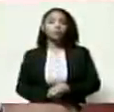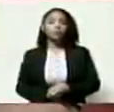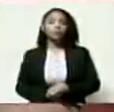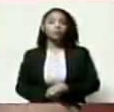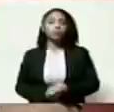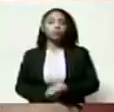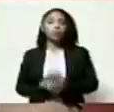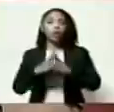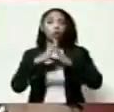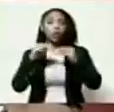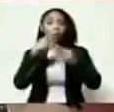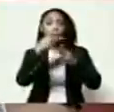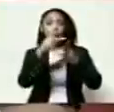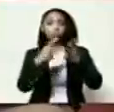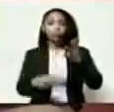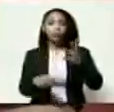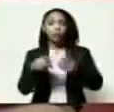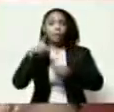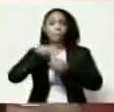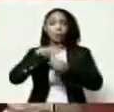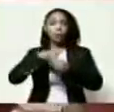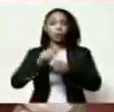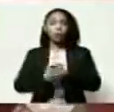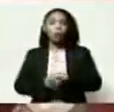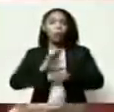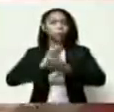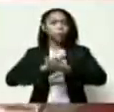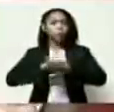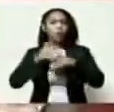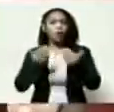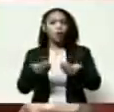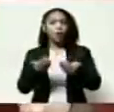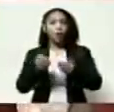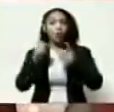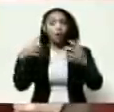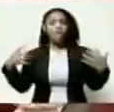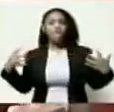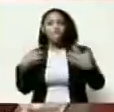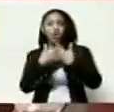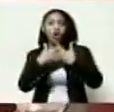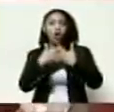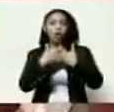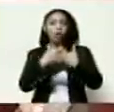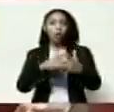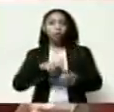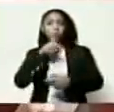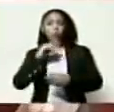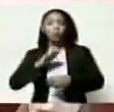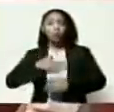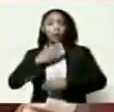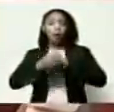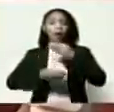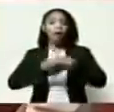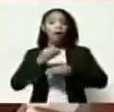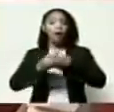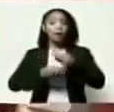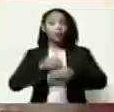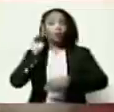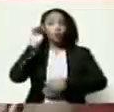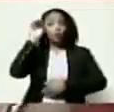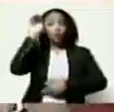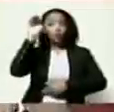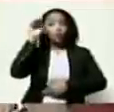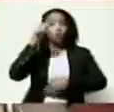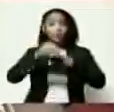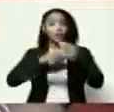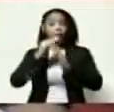de todos los derivados del petróleo. ¿Por qué? Porque un conflicto bélico pudiera ocasionar que se produzca